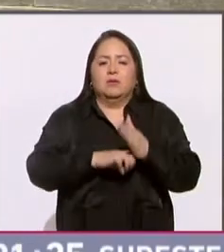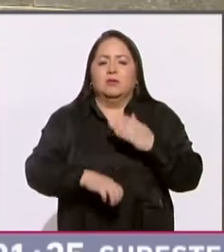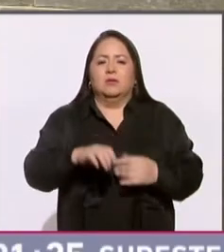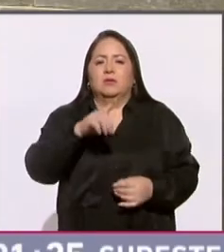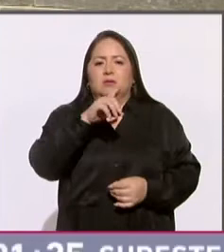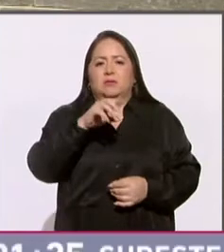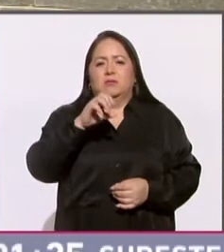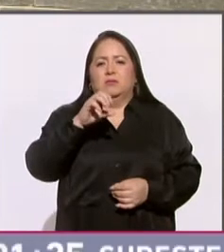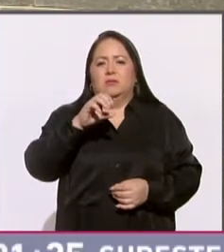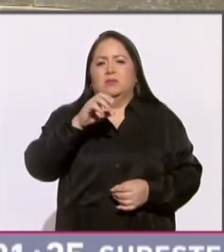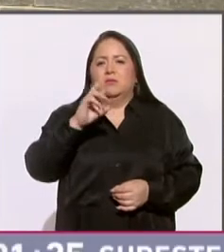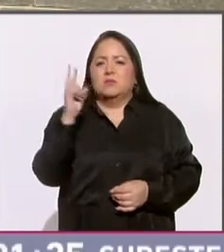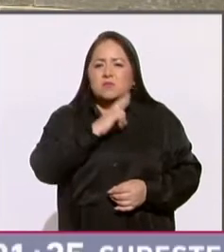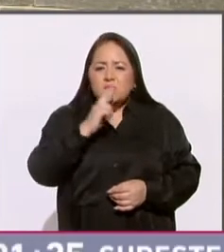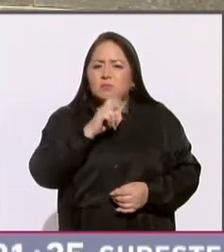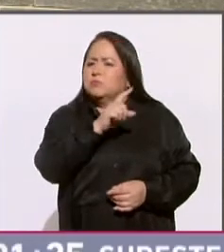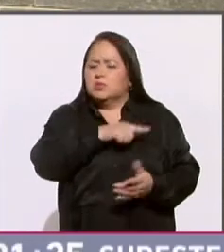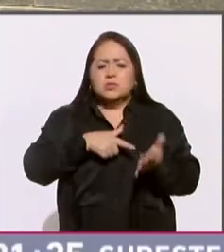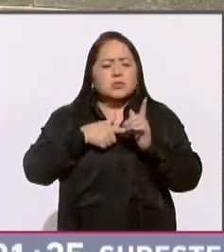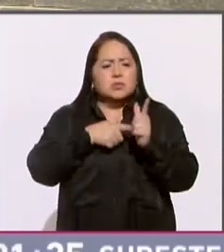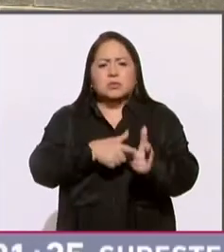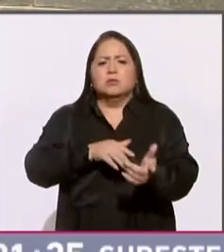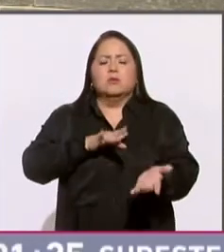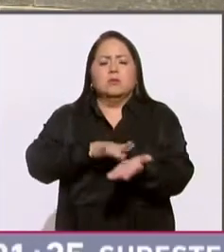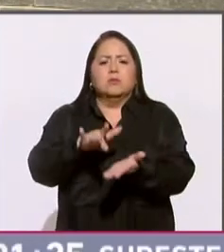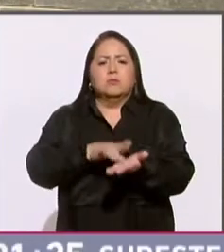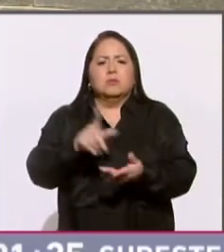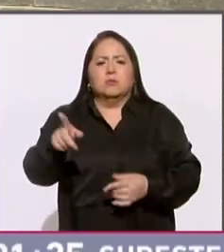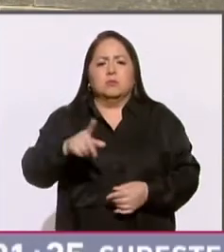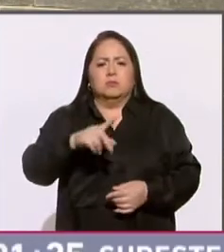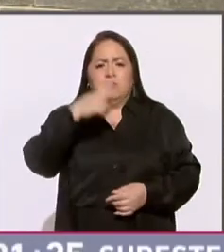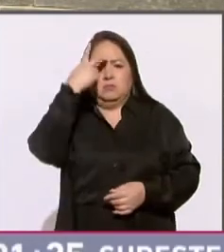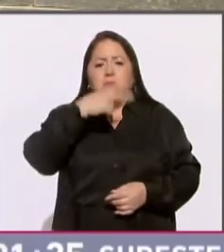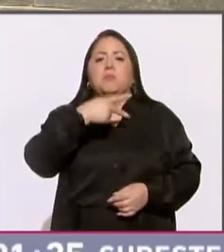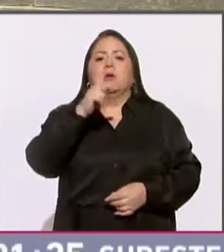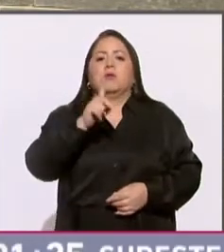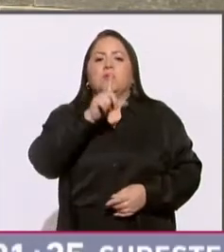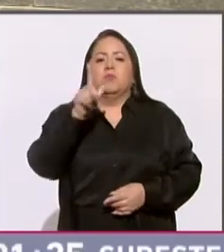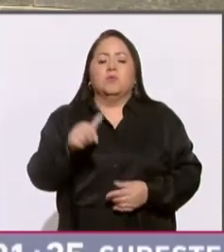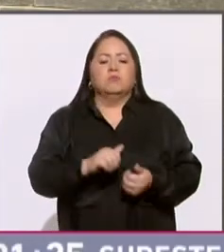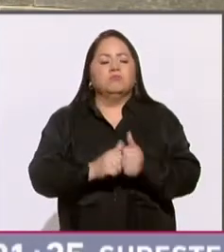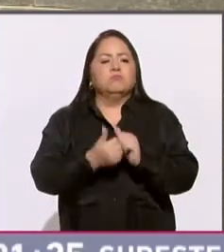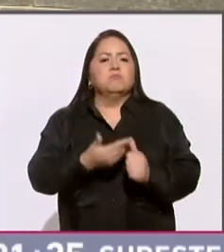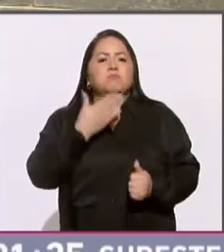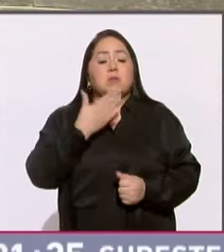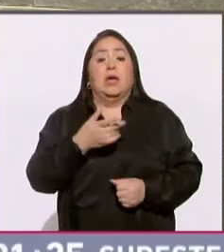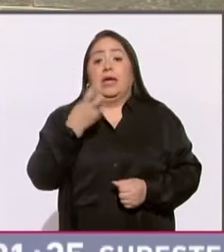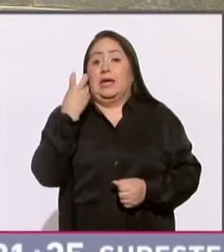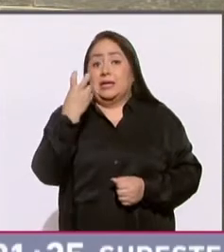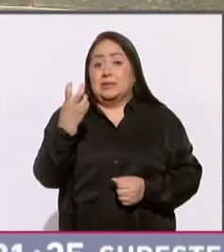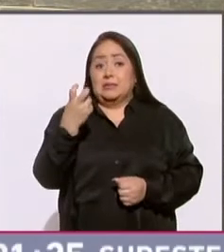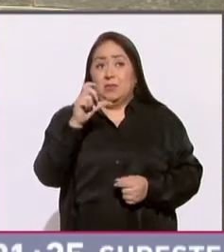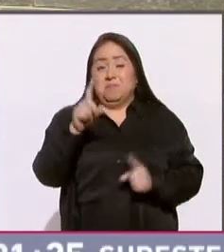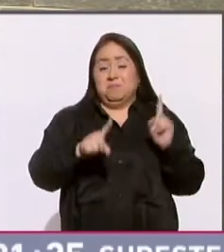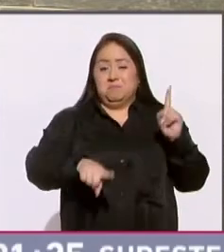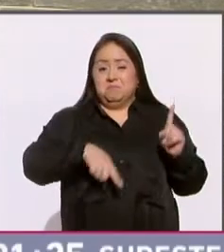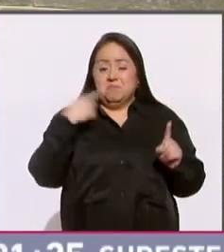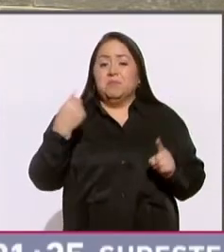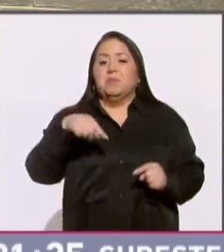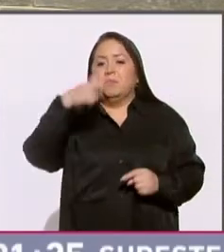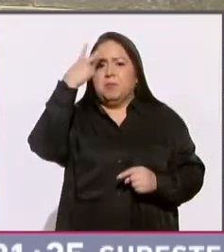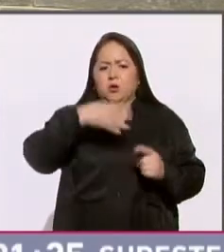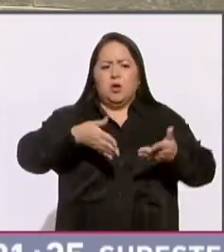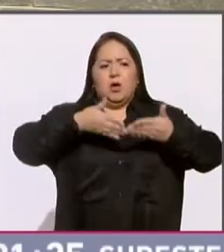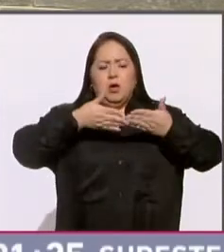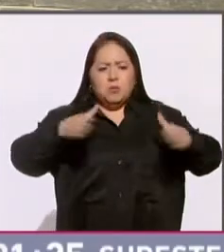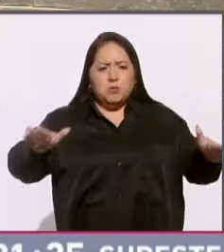soviética siguieron ayudando a la república española que finalmente sucumbió ante esa derrota méxico abrió